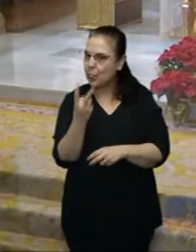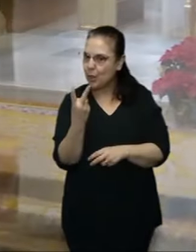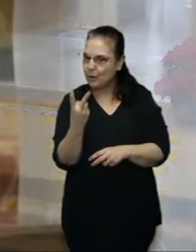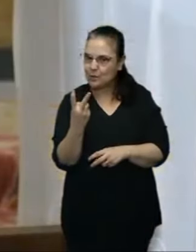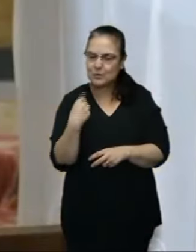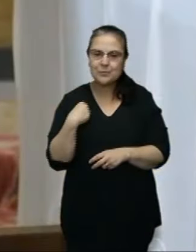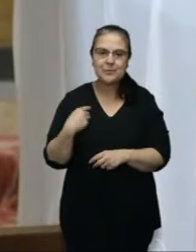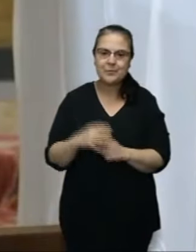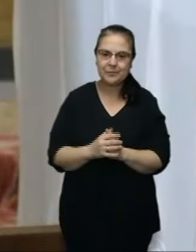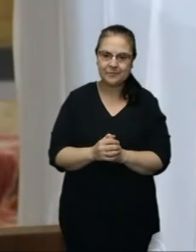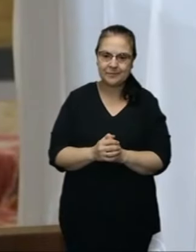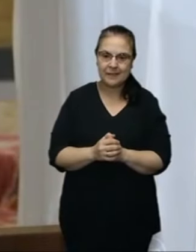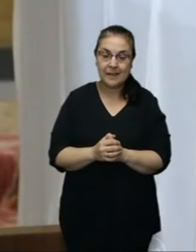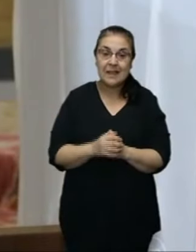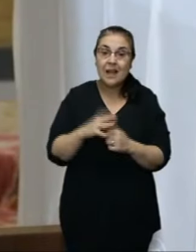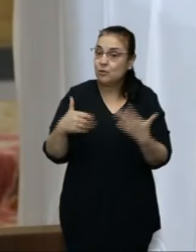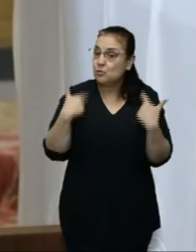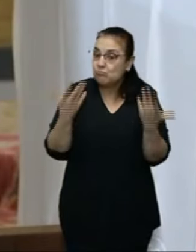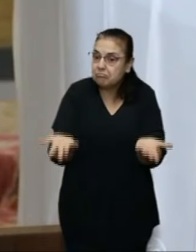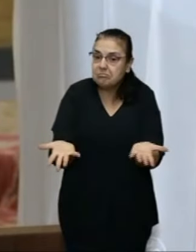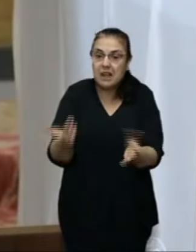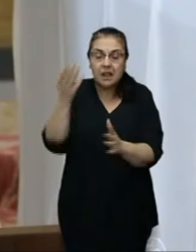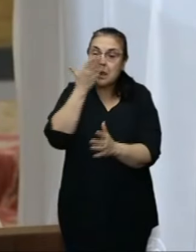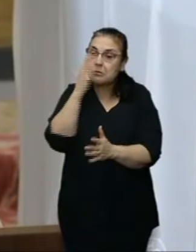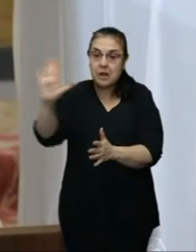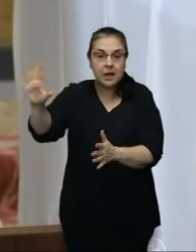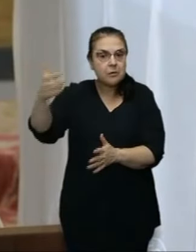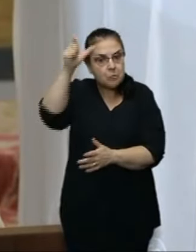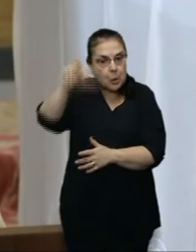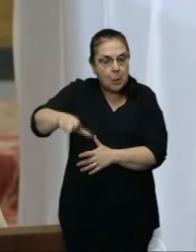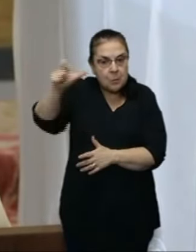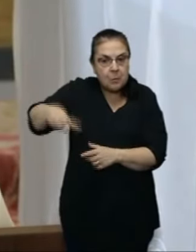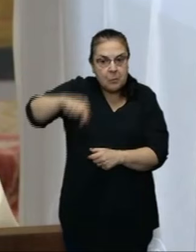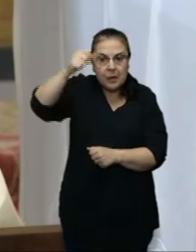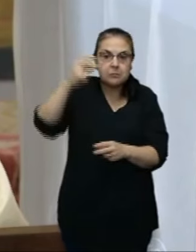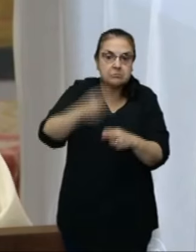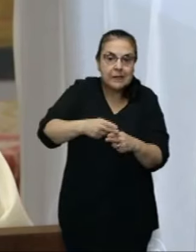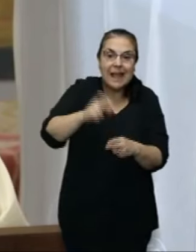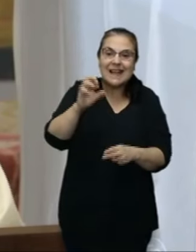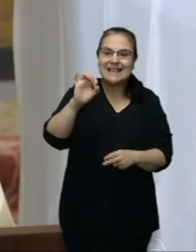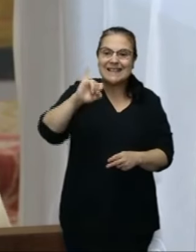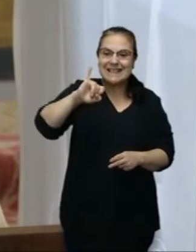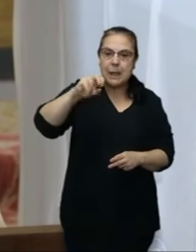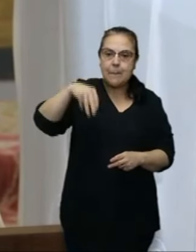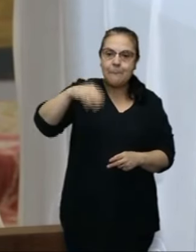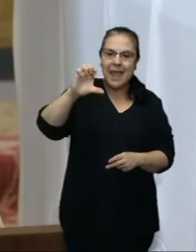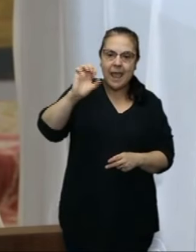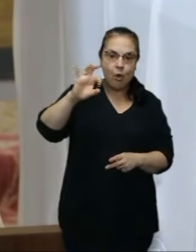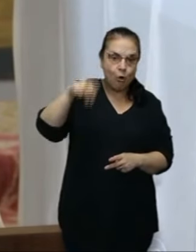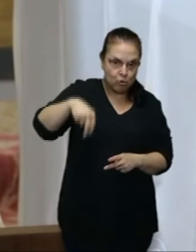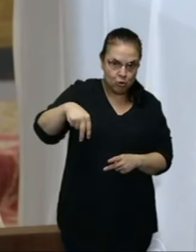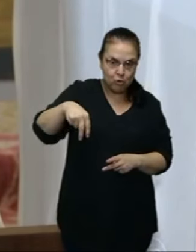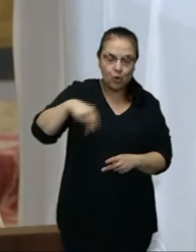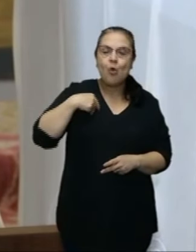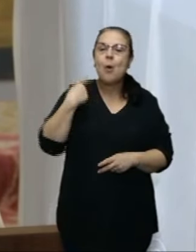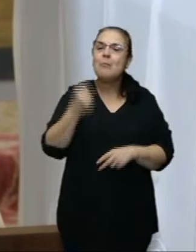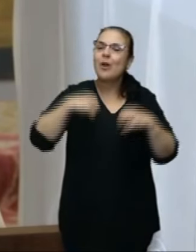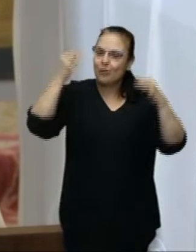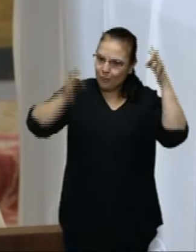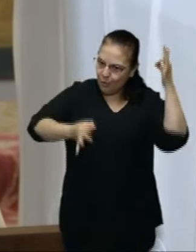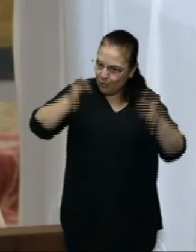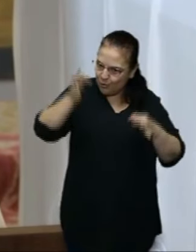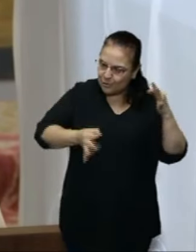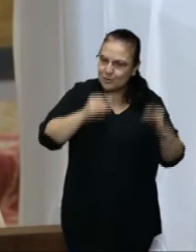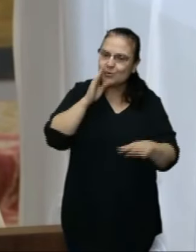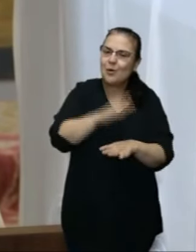pichones. Había entonces en Jerusalén un hombre llamado Simeón, hombre justo y piadoso, que aguardaba el